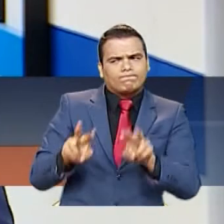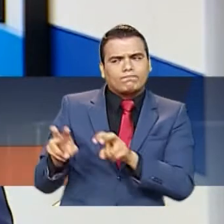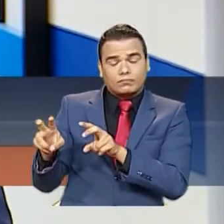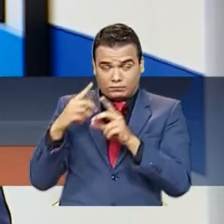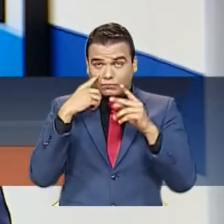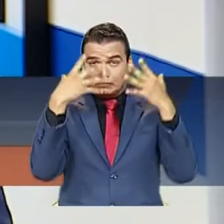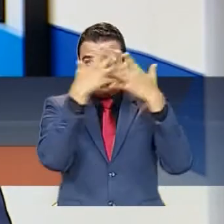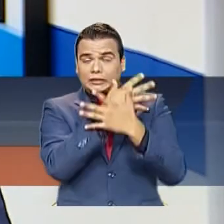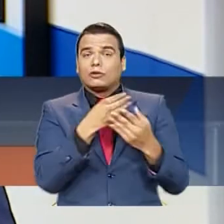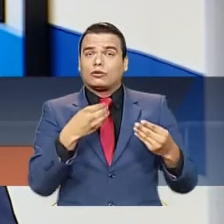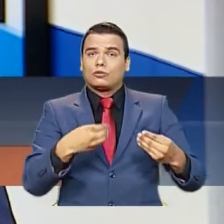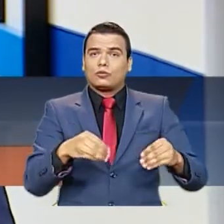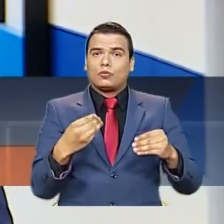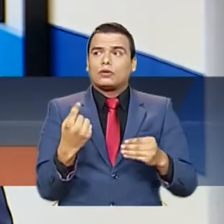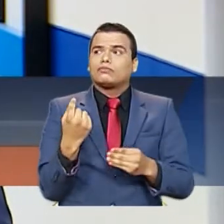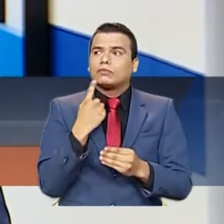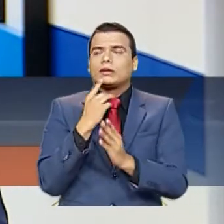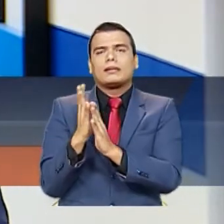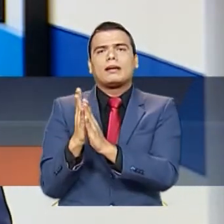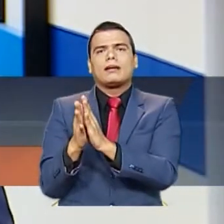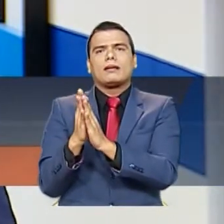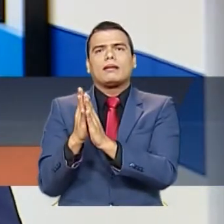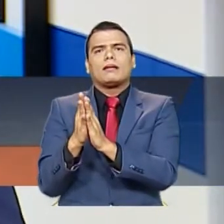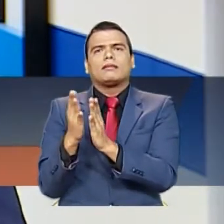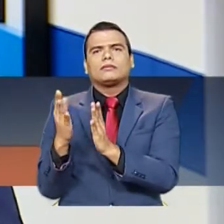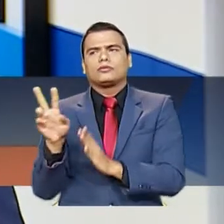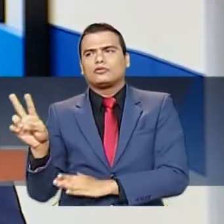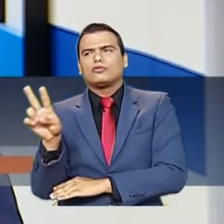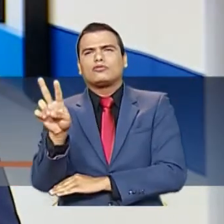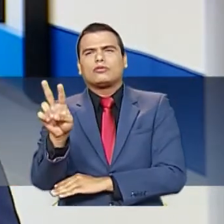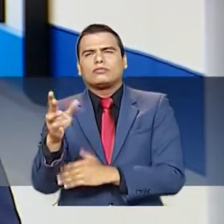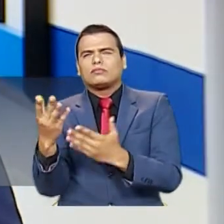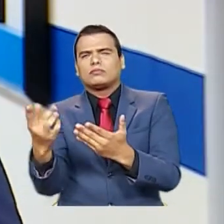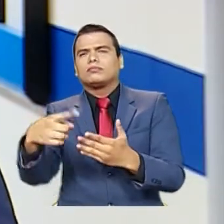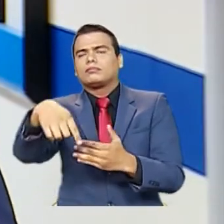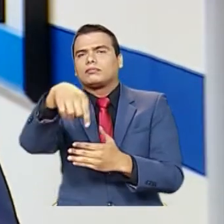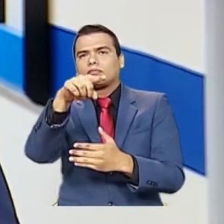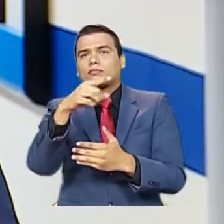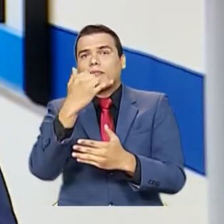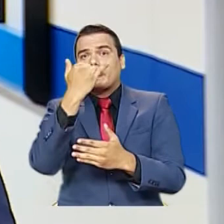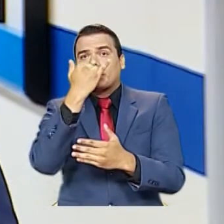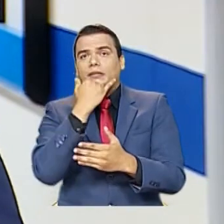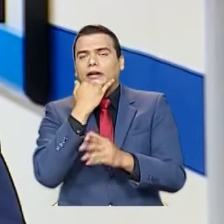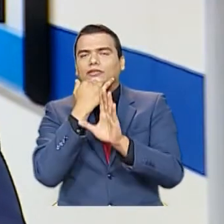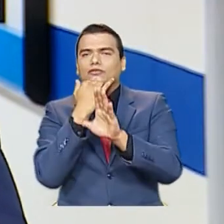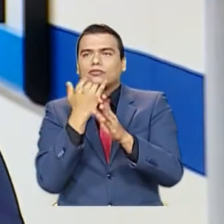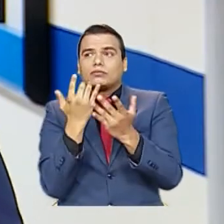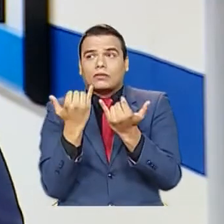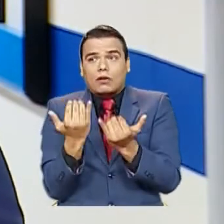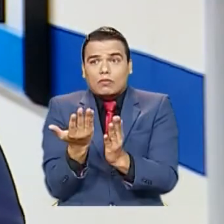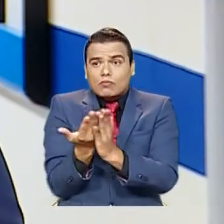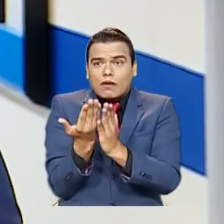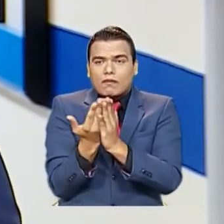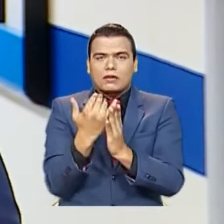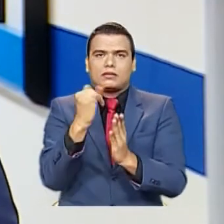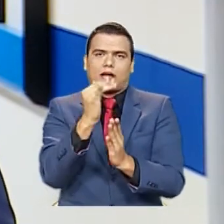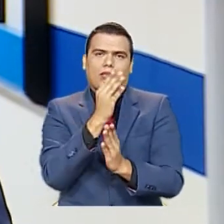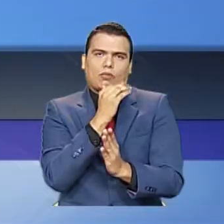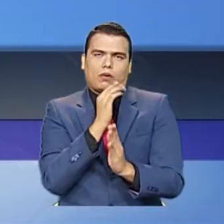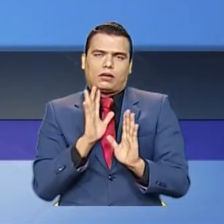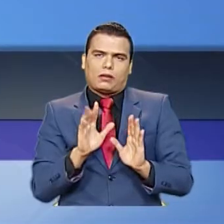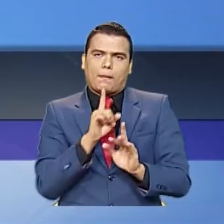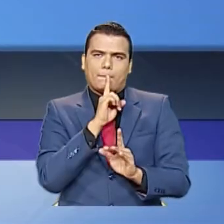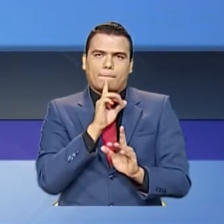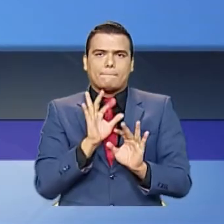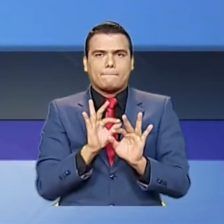embargo hay unas versiones preliminares que indican que iban a adelantar una actividad delincuencial que aún no ha sido confirmada por las autoridades en la